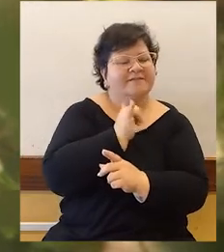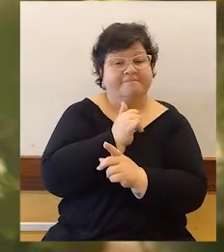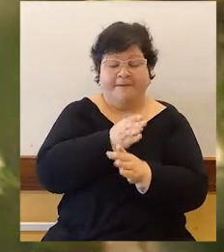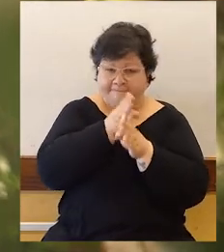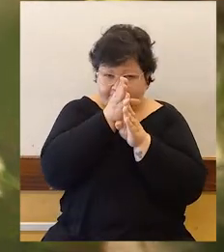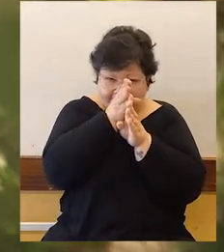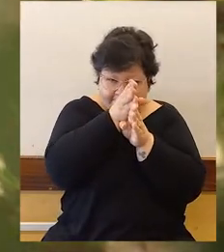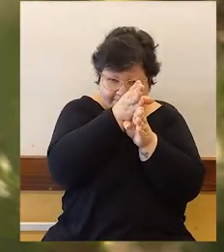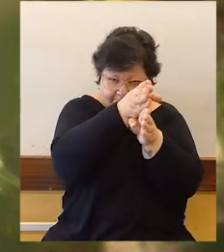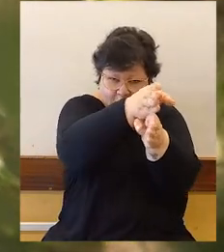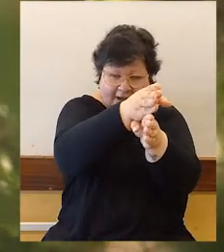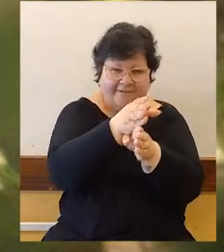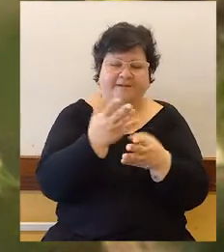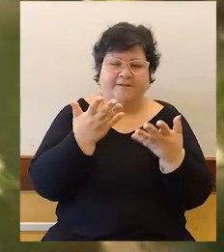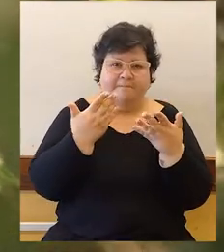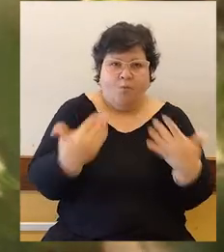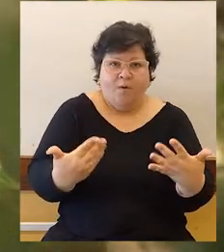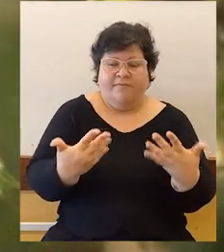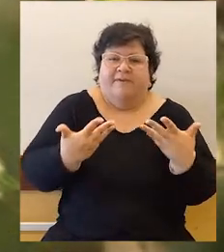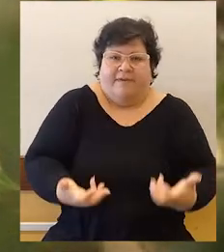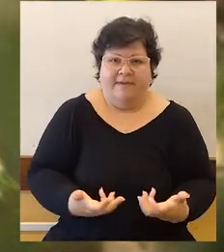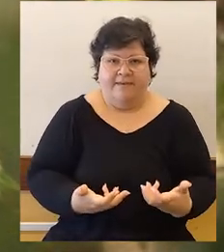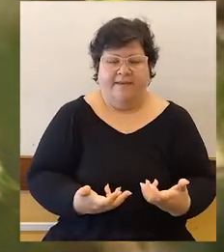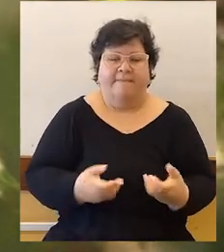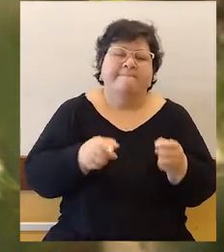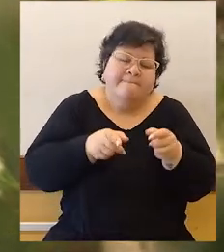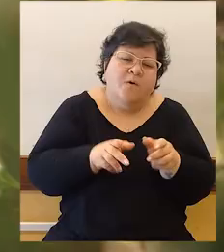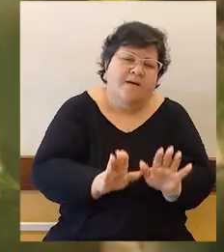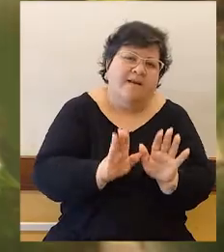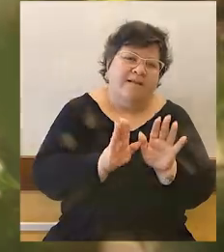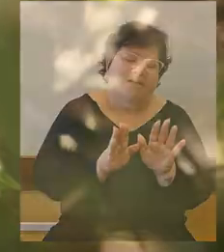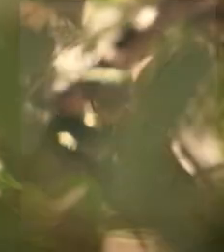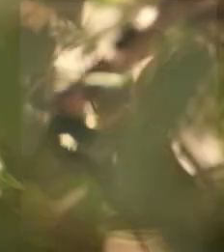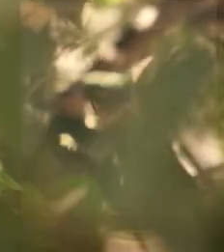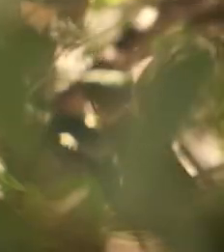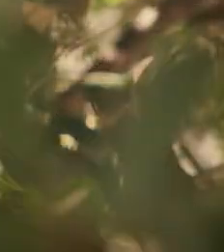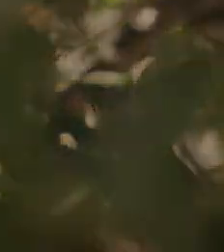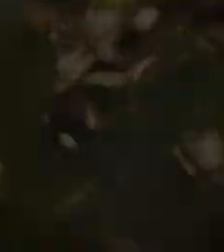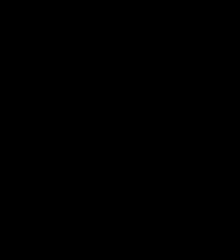de que uno puede y quiere, ¿no? Y creo que por ahí va la mano.